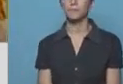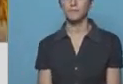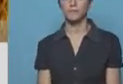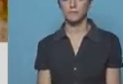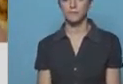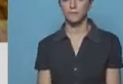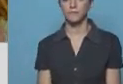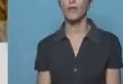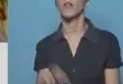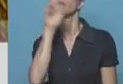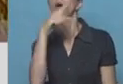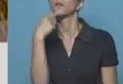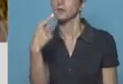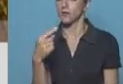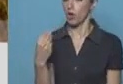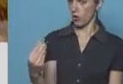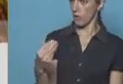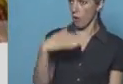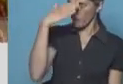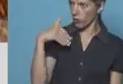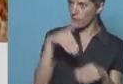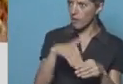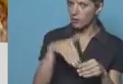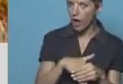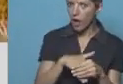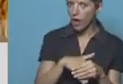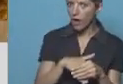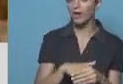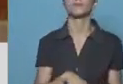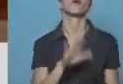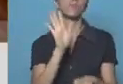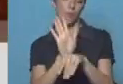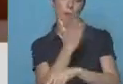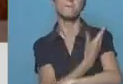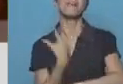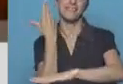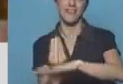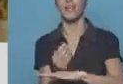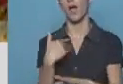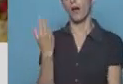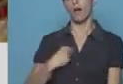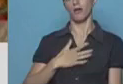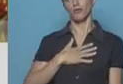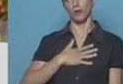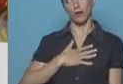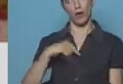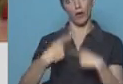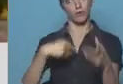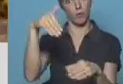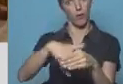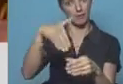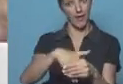y depende. ¿Cómo la vi usted? Yo sé que ¿cómo mi última elección? No, como presidenta. Ah, bueno, por favor, yo quiero que siga haciendo